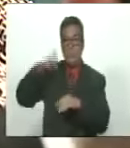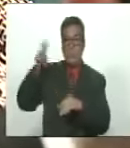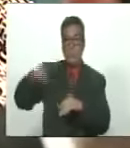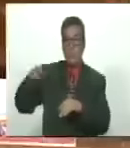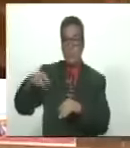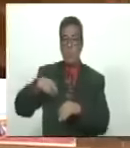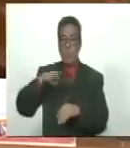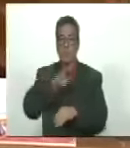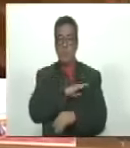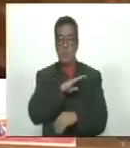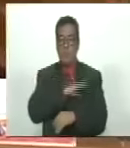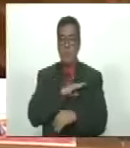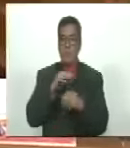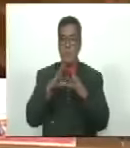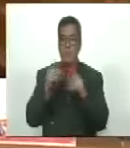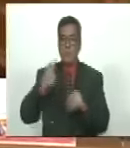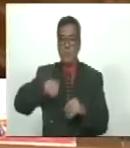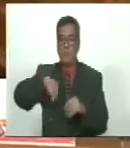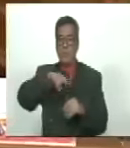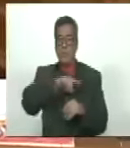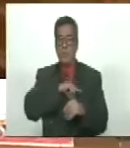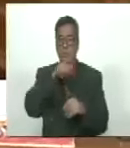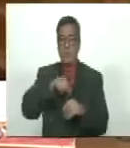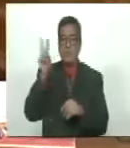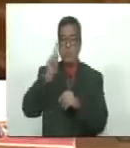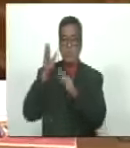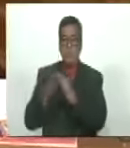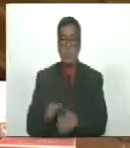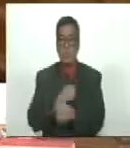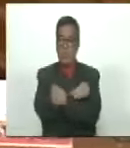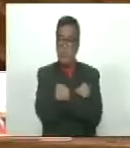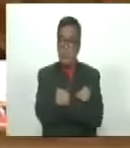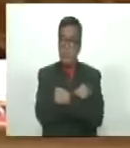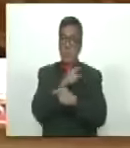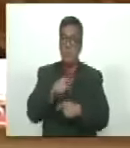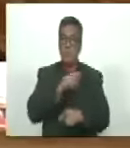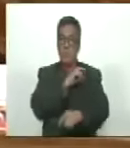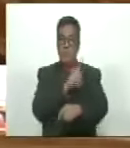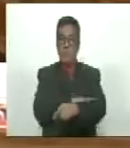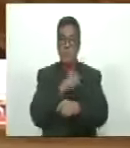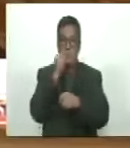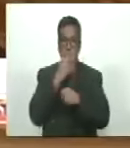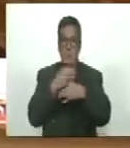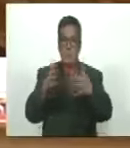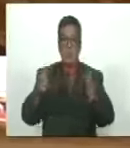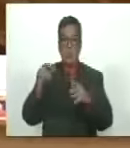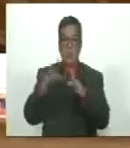Esequiba nos pertenece a nosotros y a nosotras venezolanas. Un abrazo fuerte y Dios me lo bendiga a todos.